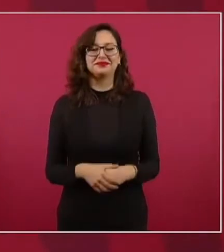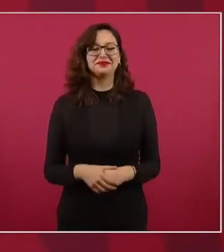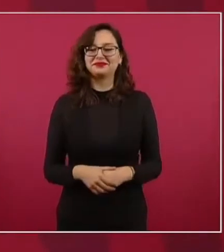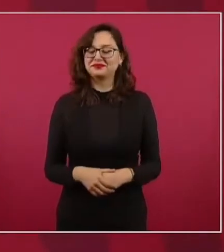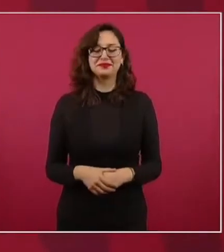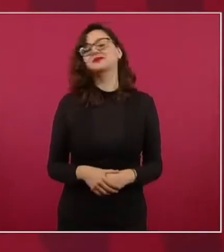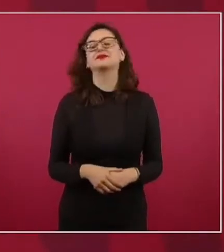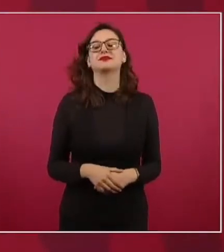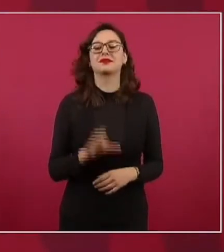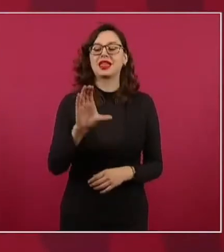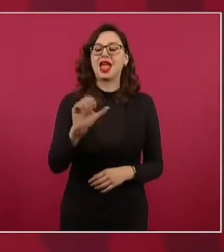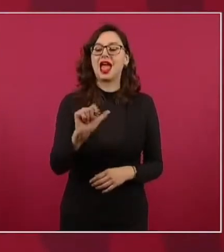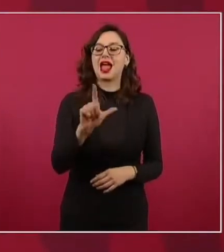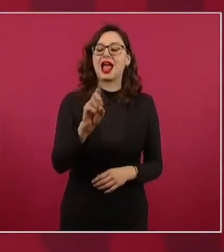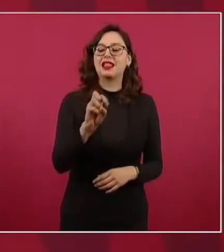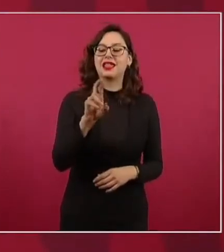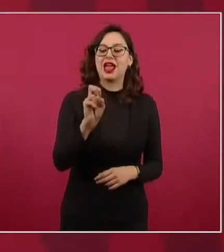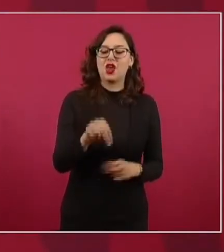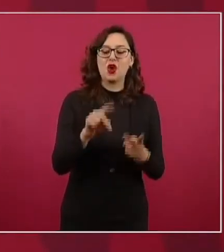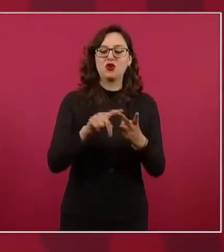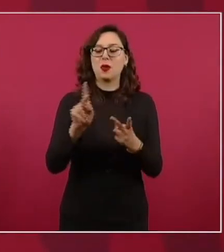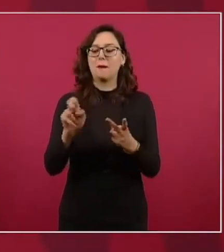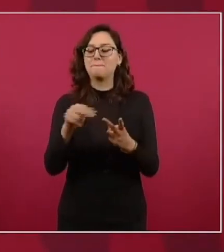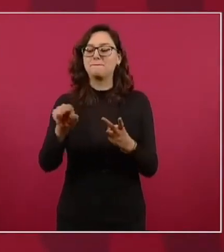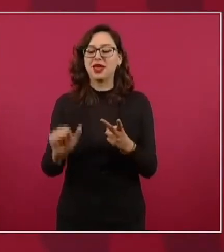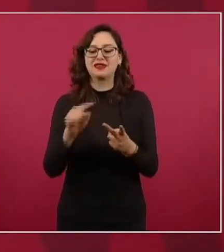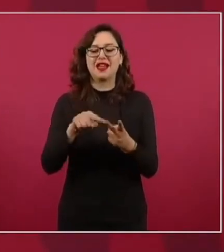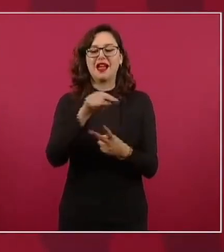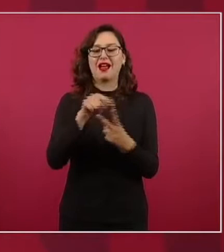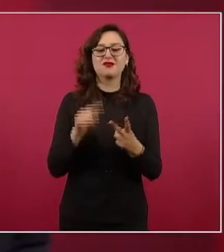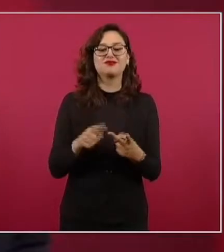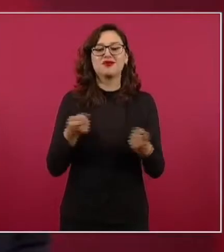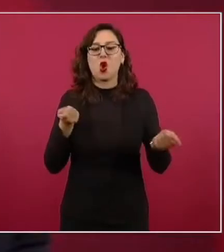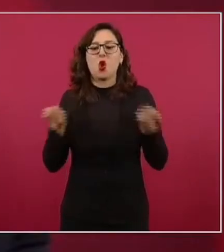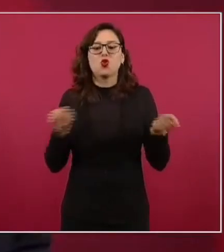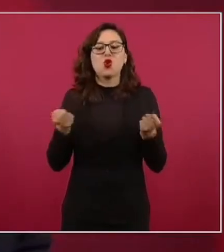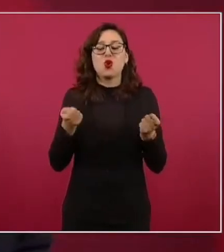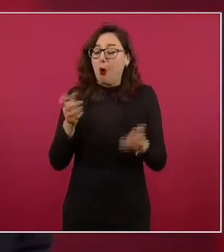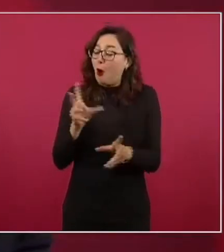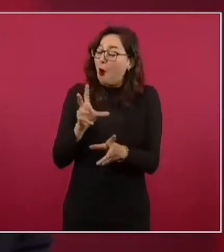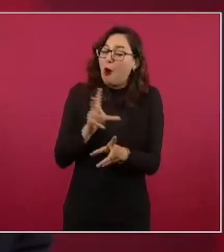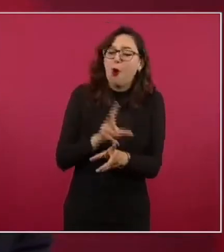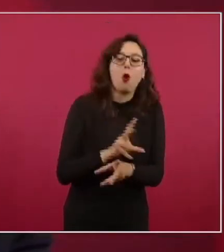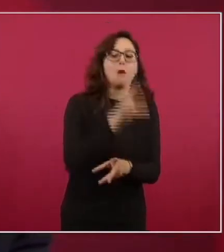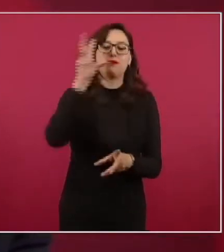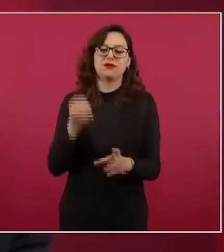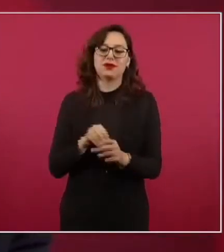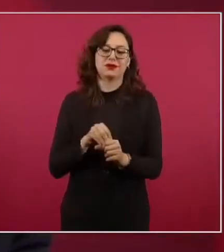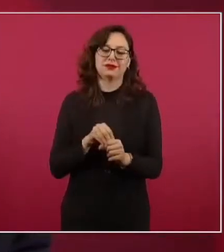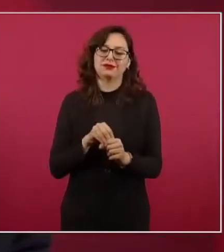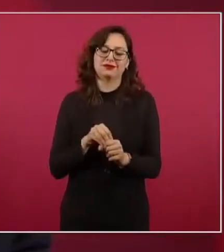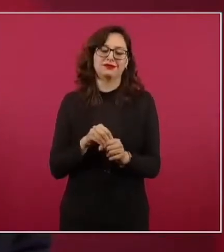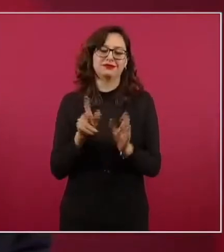Calderón y Peña Nieto tenían control casi absoluto de los